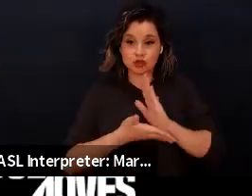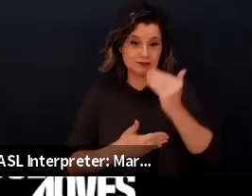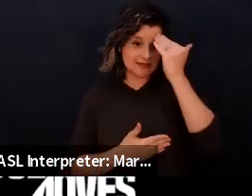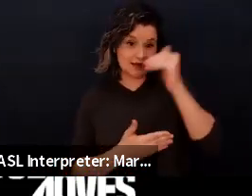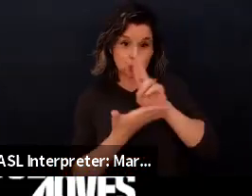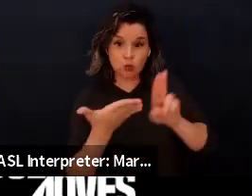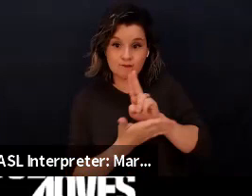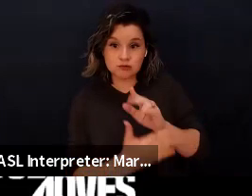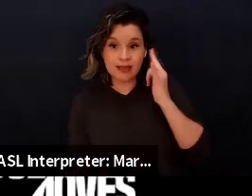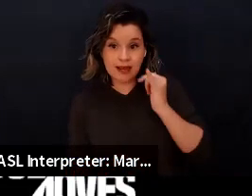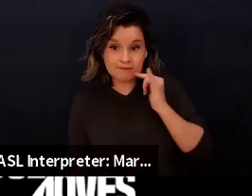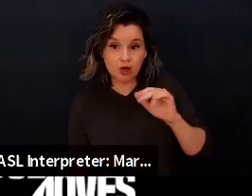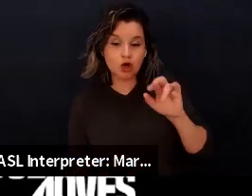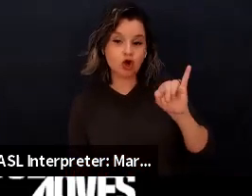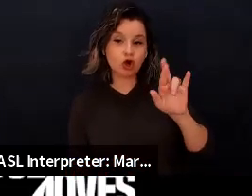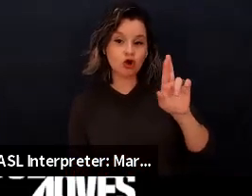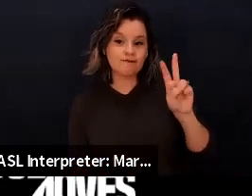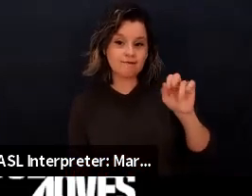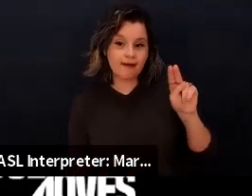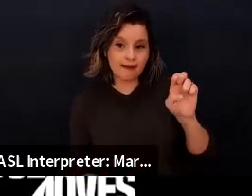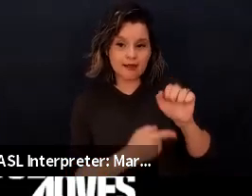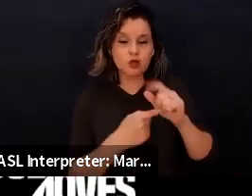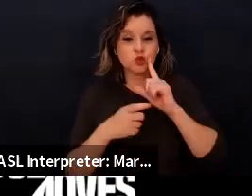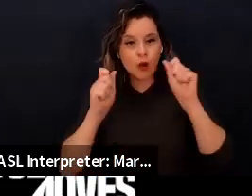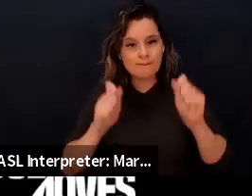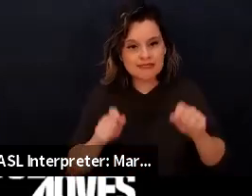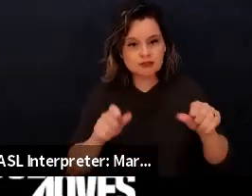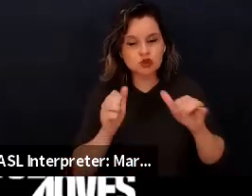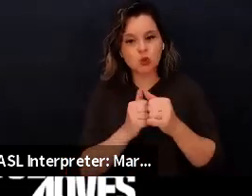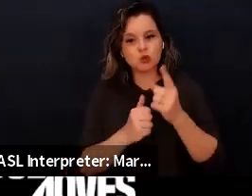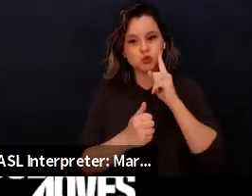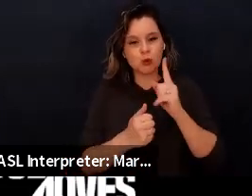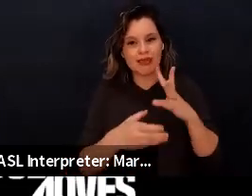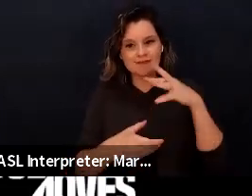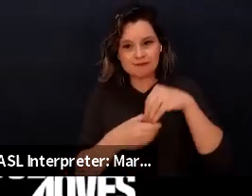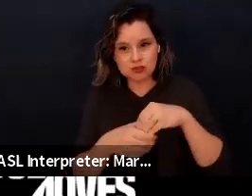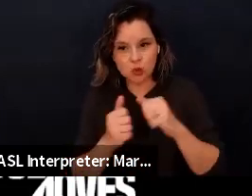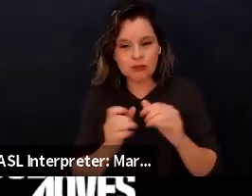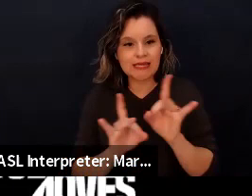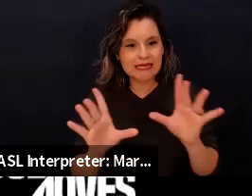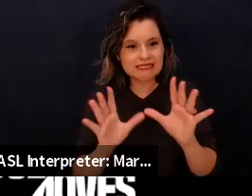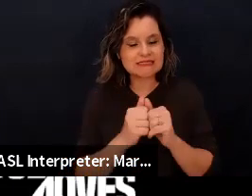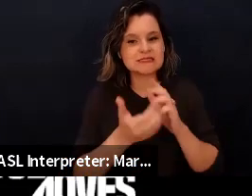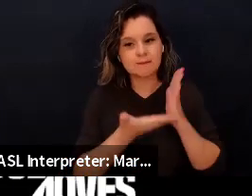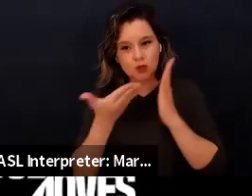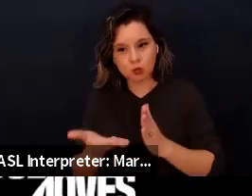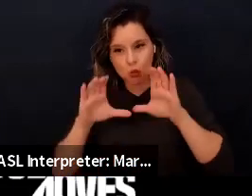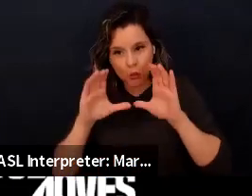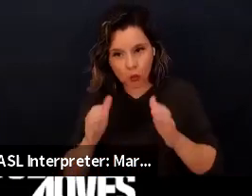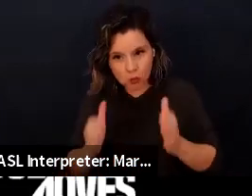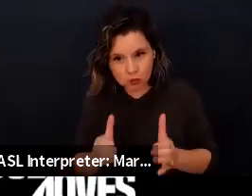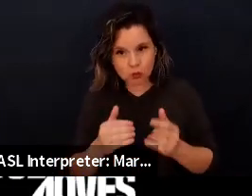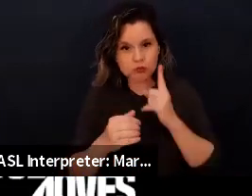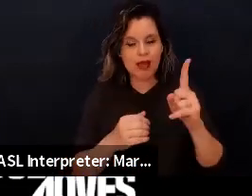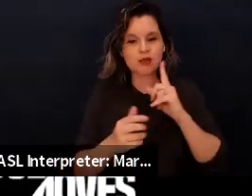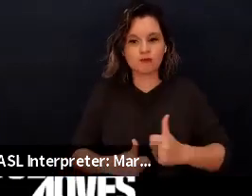de California, Irvine, obtuvo capacitación sobre intervención de crisis y brindó cursos a